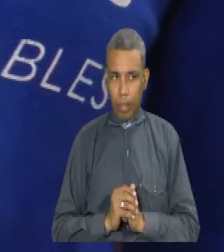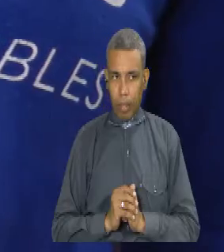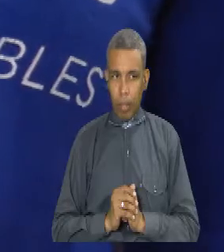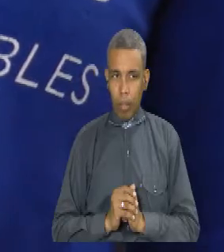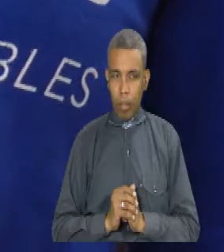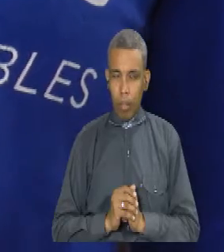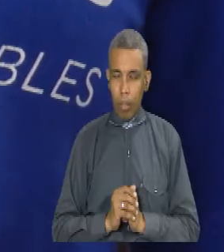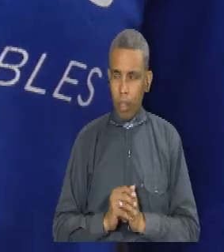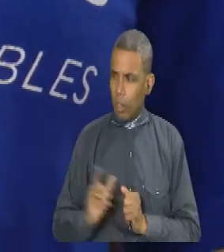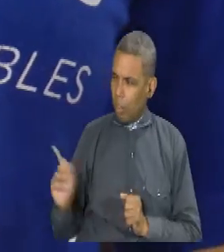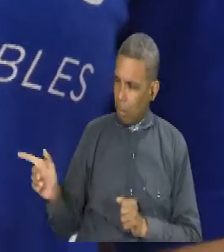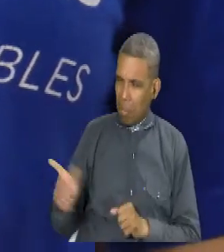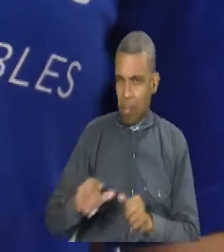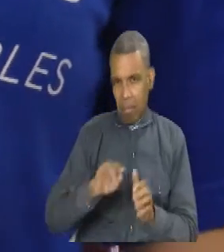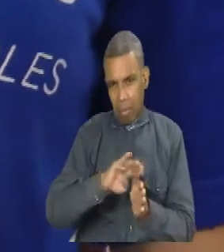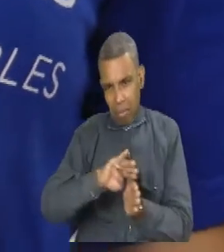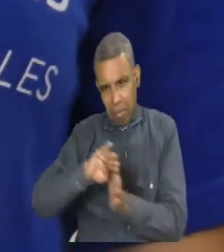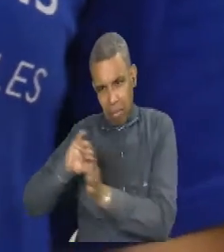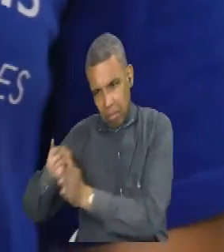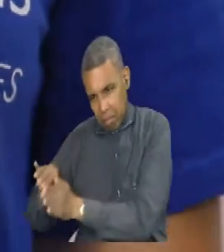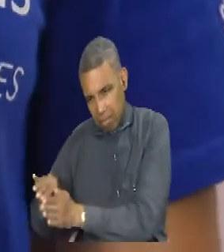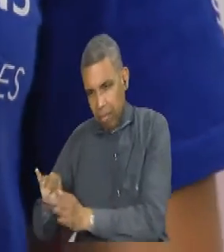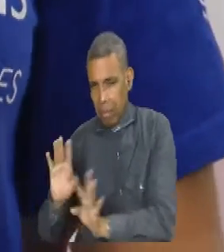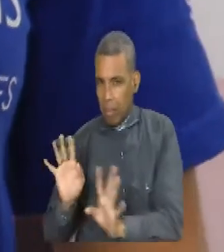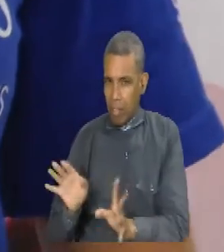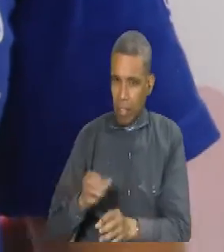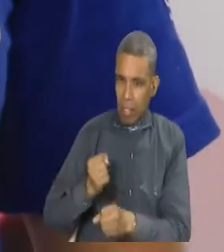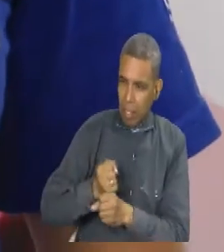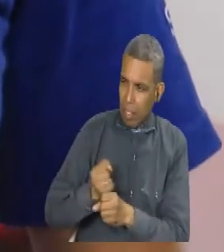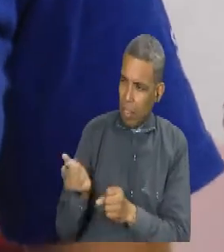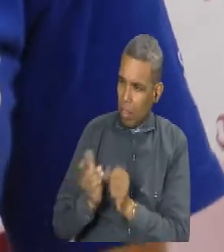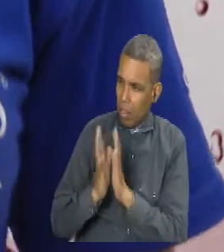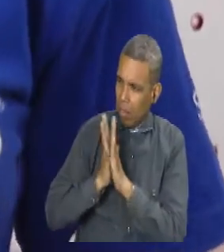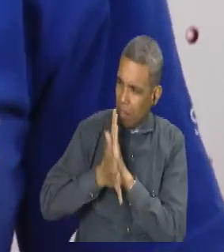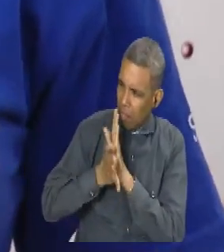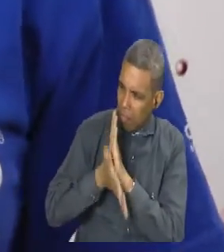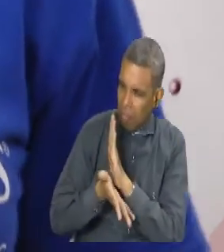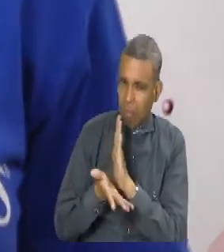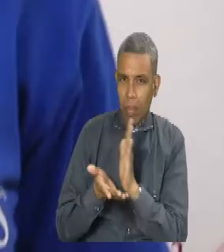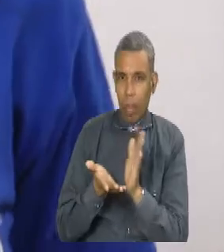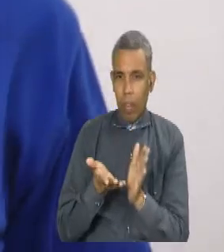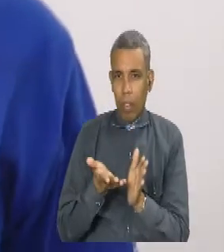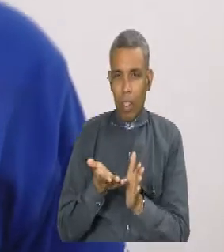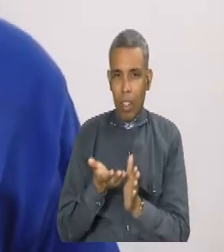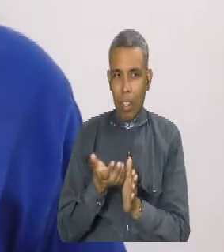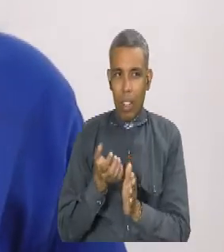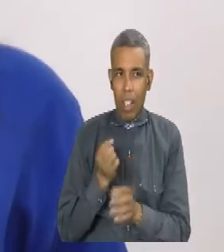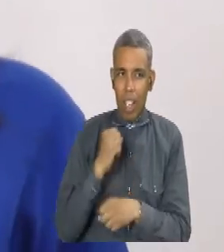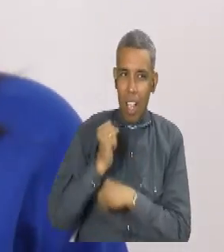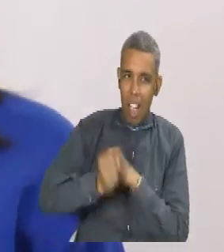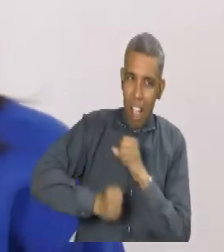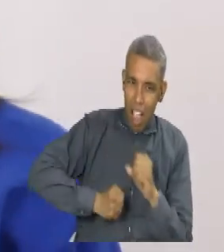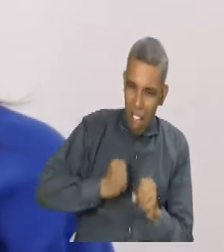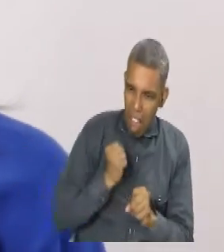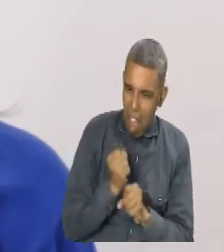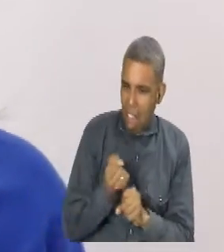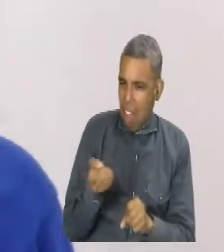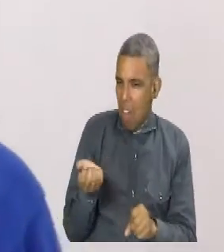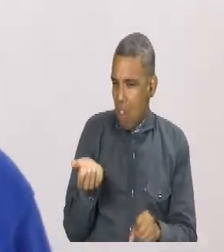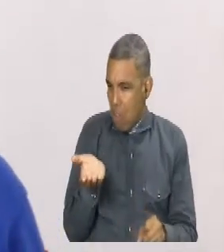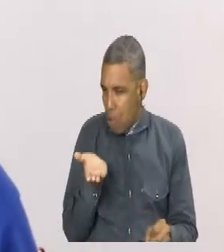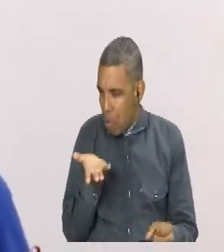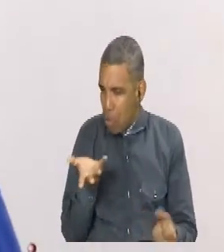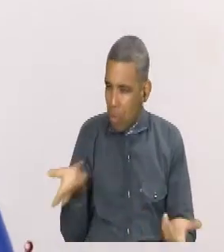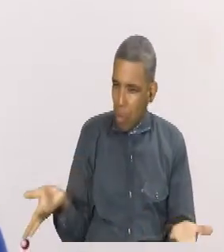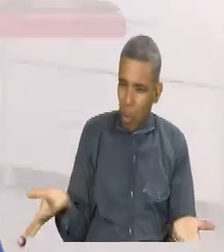los televidentes vean la parte humana de las personas, ¿no? Edad, compromiso, el hogar, ¿qué